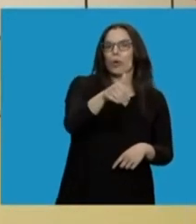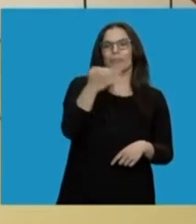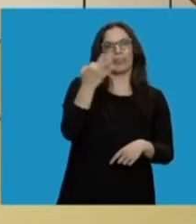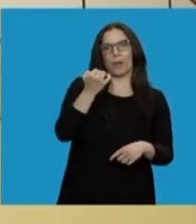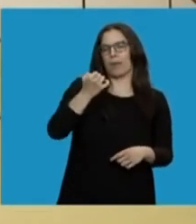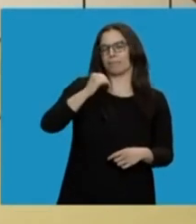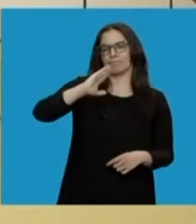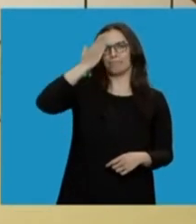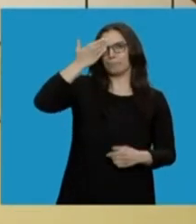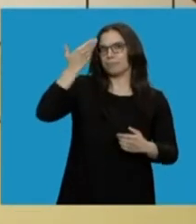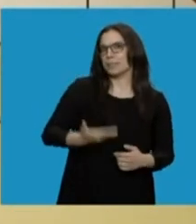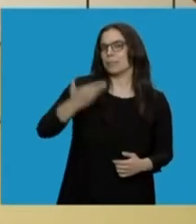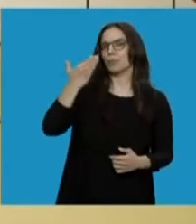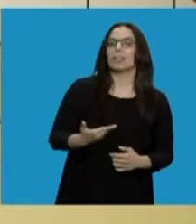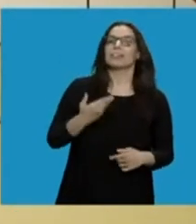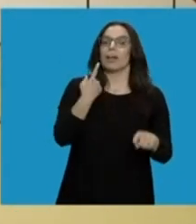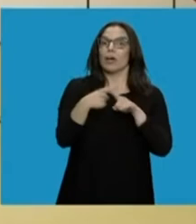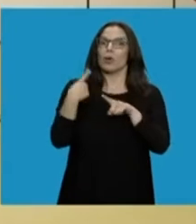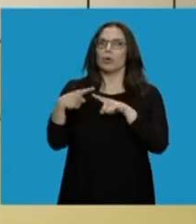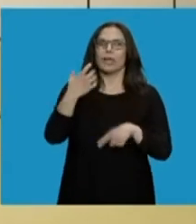contenidos singulares, por convertir en actualidad